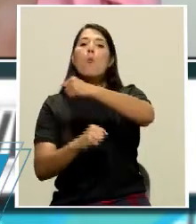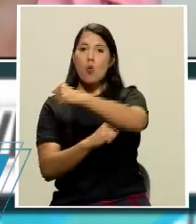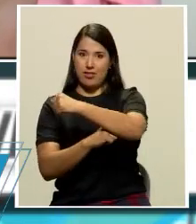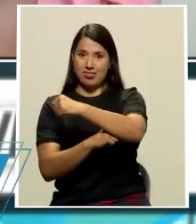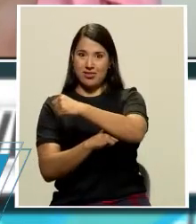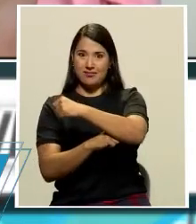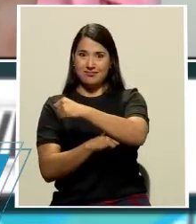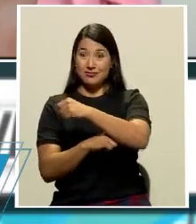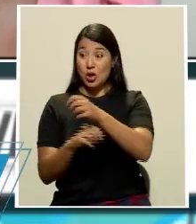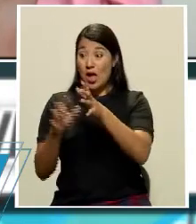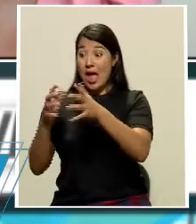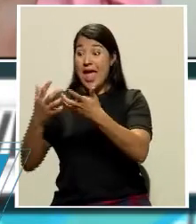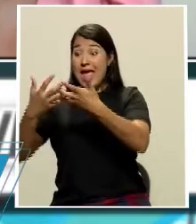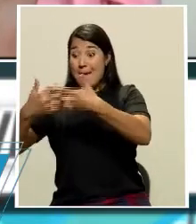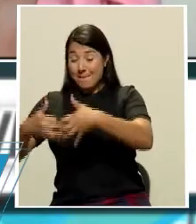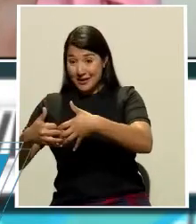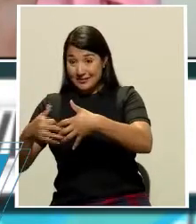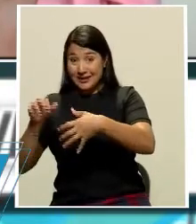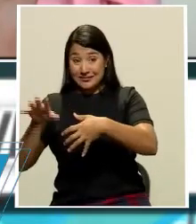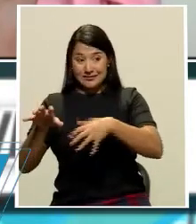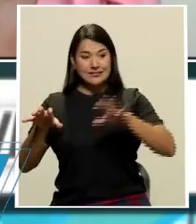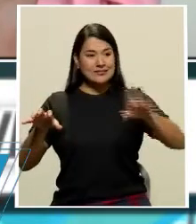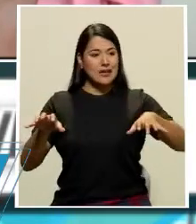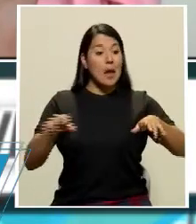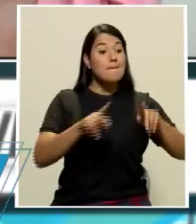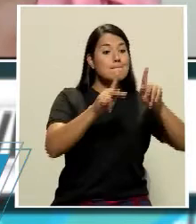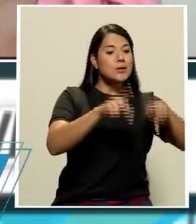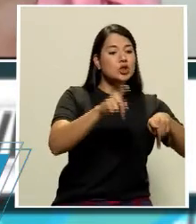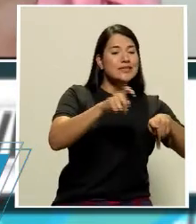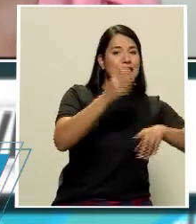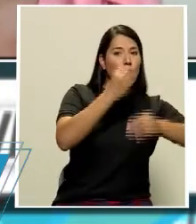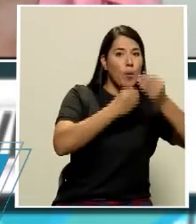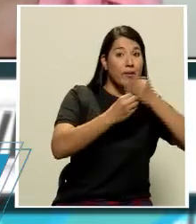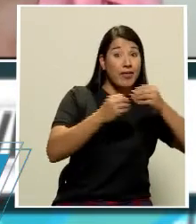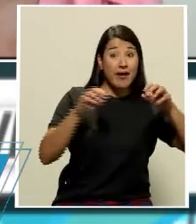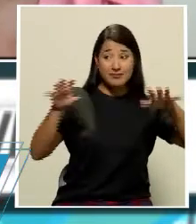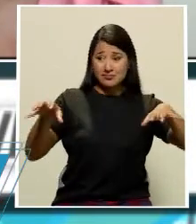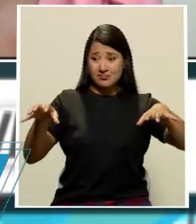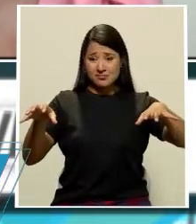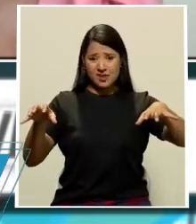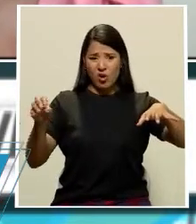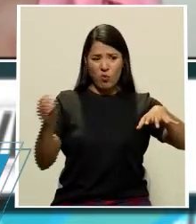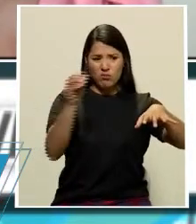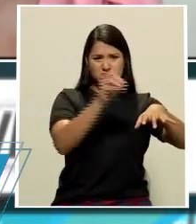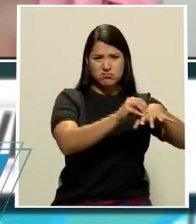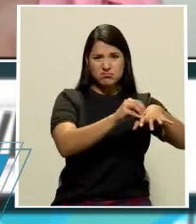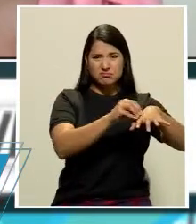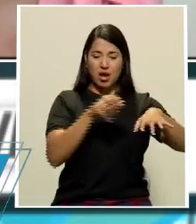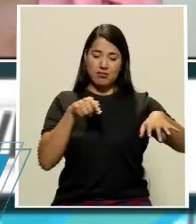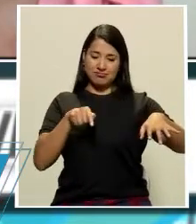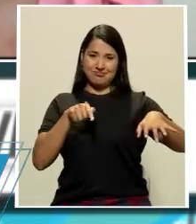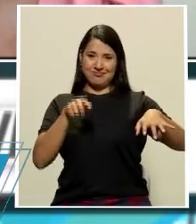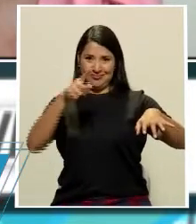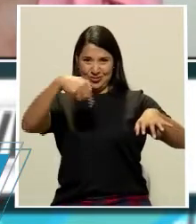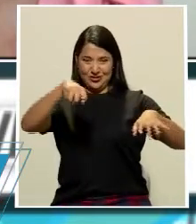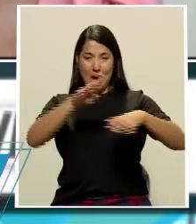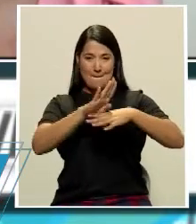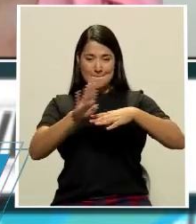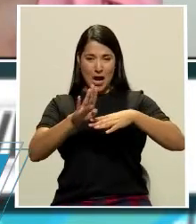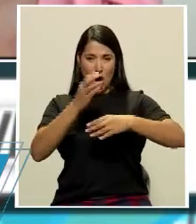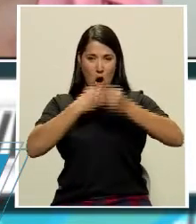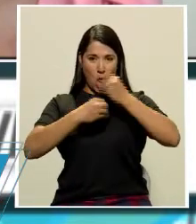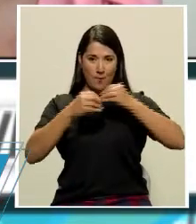que necesita de lo que el otro tiene. Entonces, no sé si está en posibilidad de decirnos